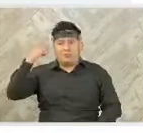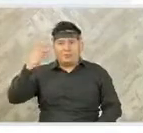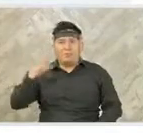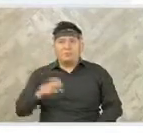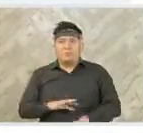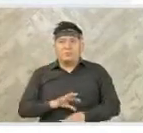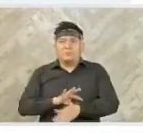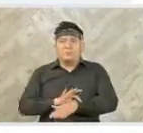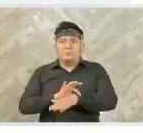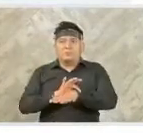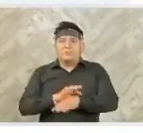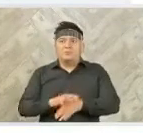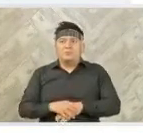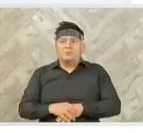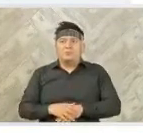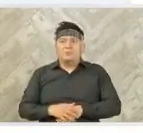doctor.